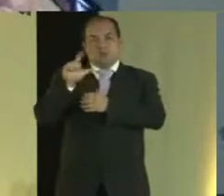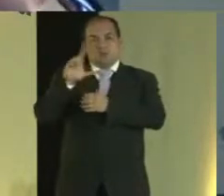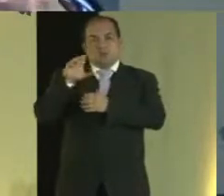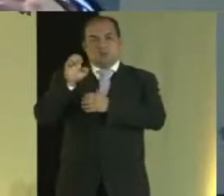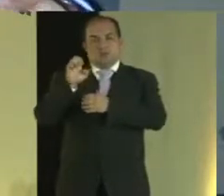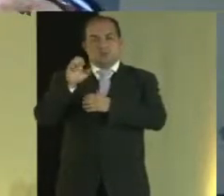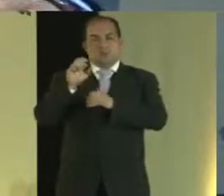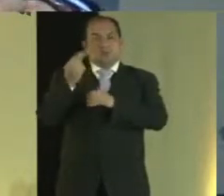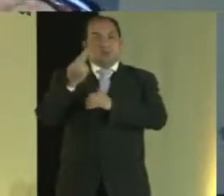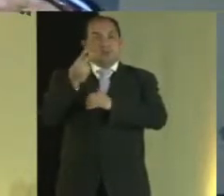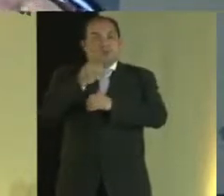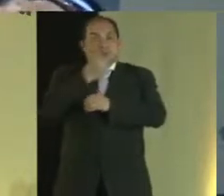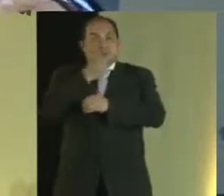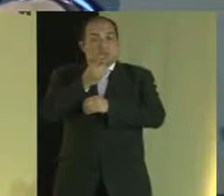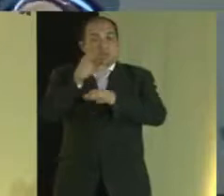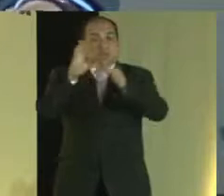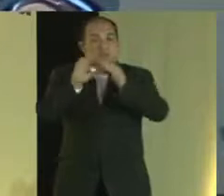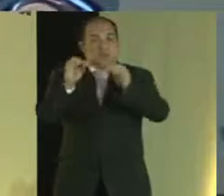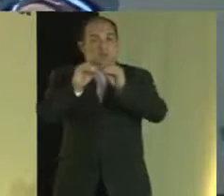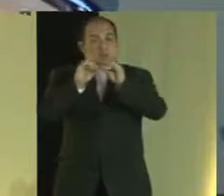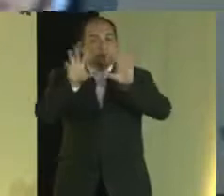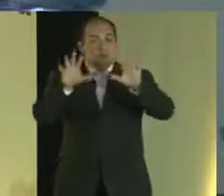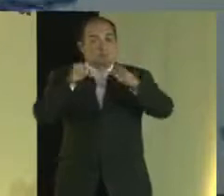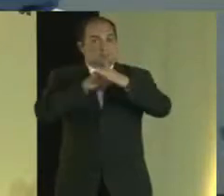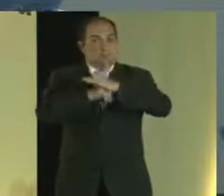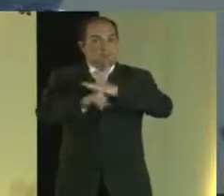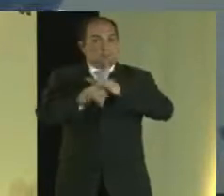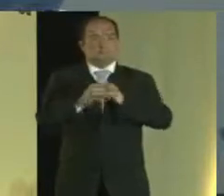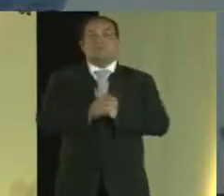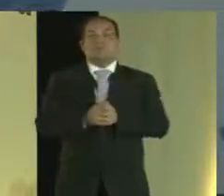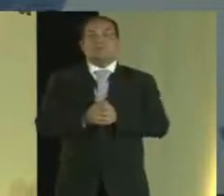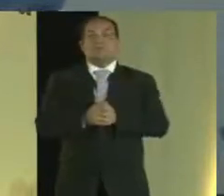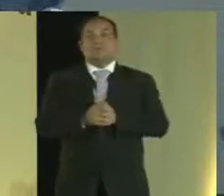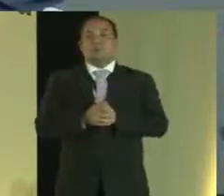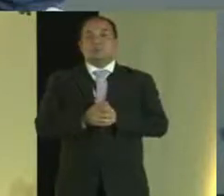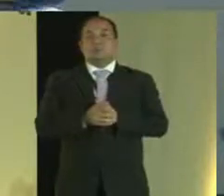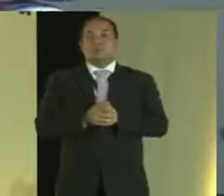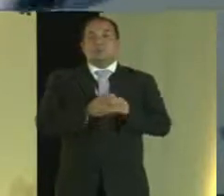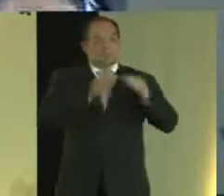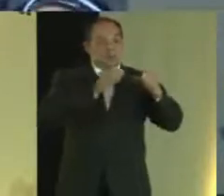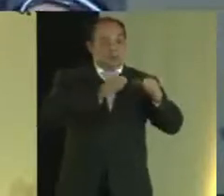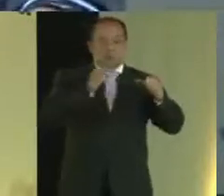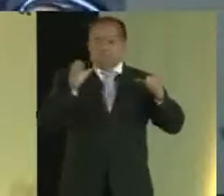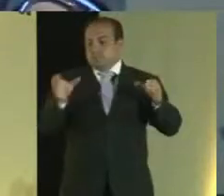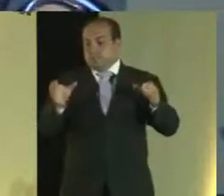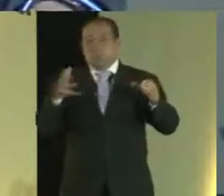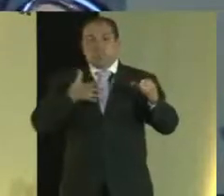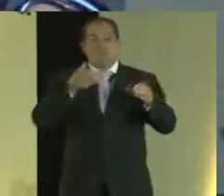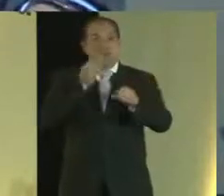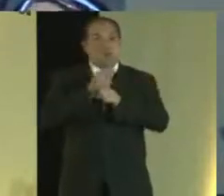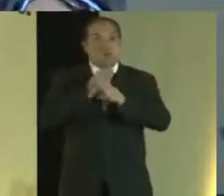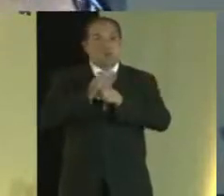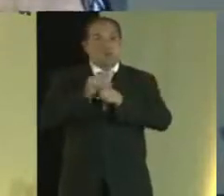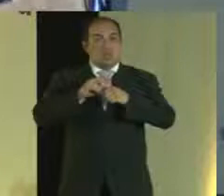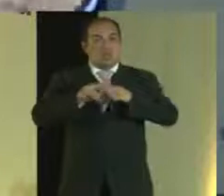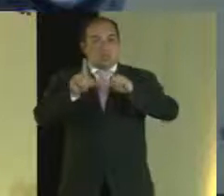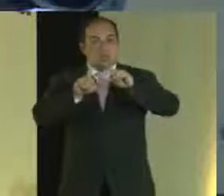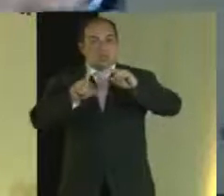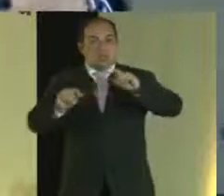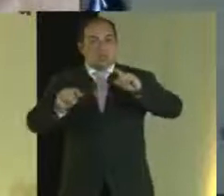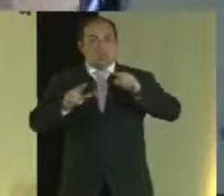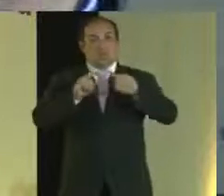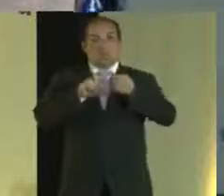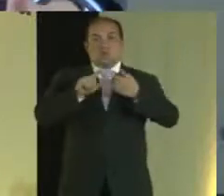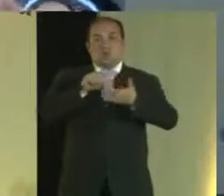recalcarlo y explicarlo un poco más. Entre la brecha que hay en estos momentos en el país entre